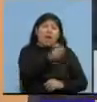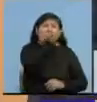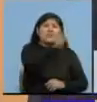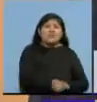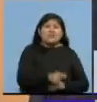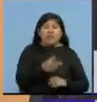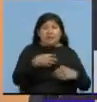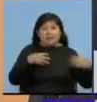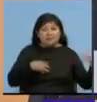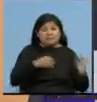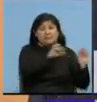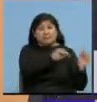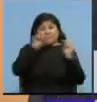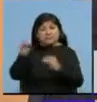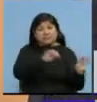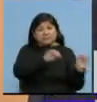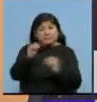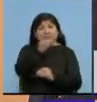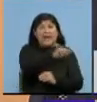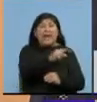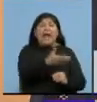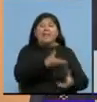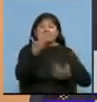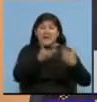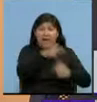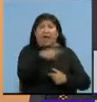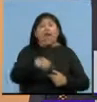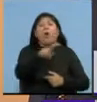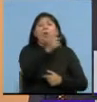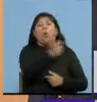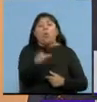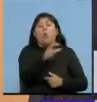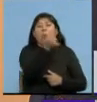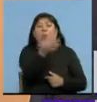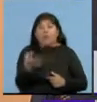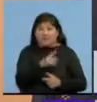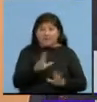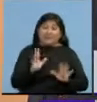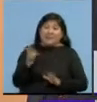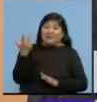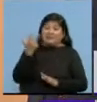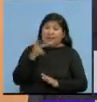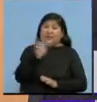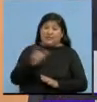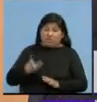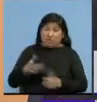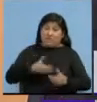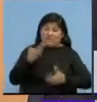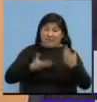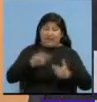de las cuales fueron dos multiorgánicas y una monoorgánica, que es la misma cantidad de ablaciones que tuvimos el año pasado. O sea, ahora